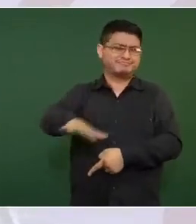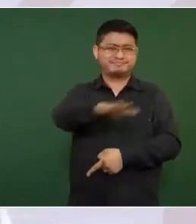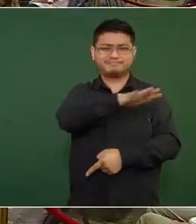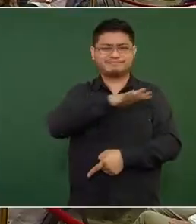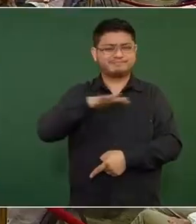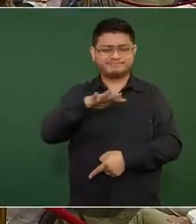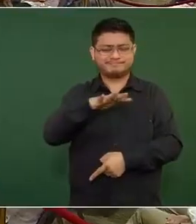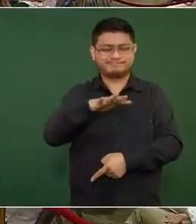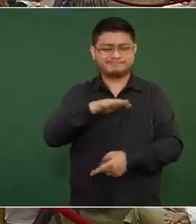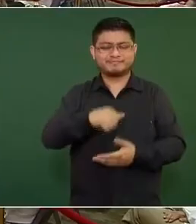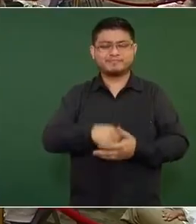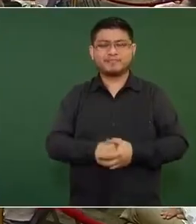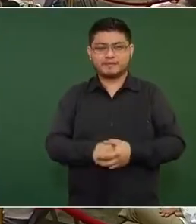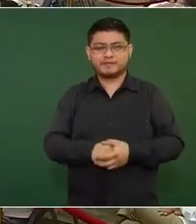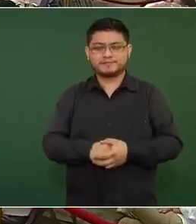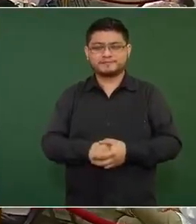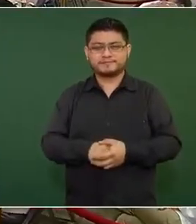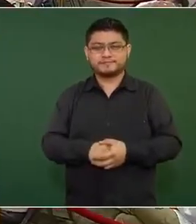Y